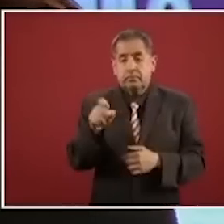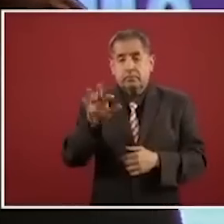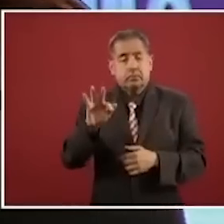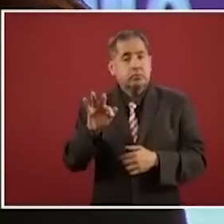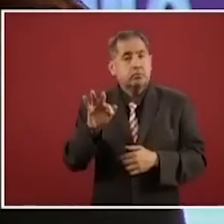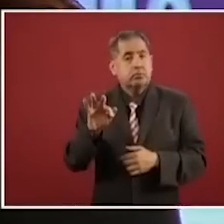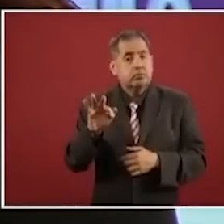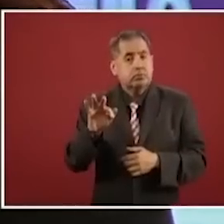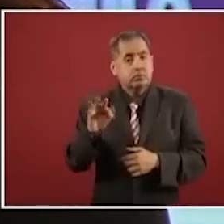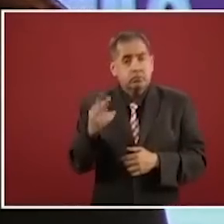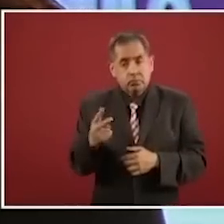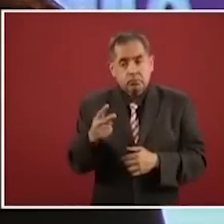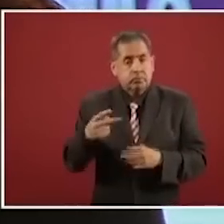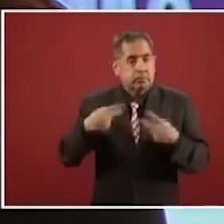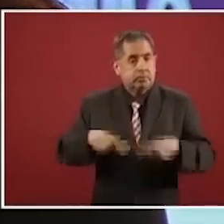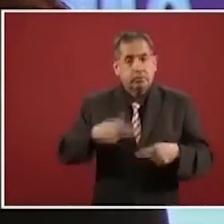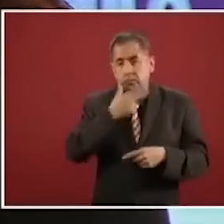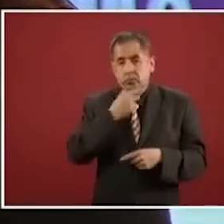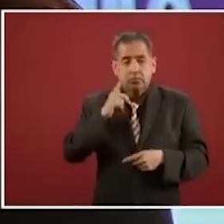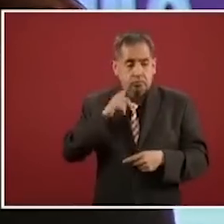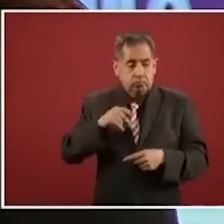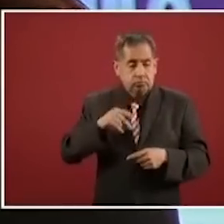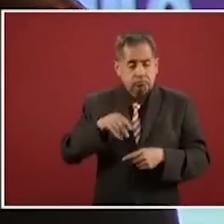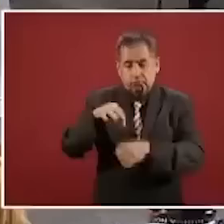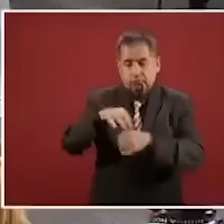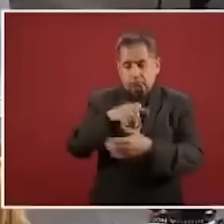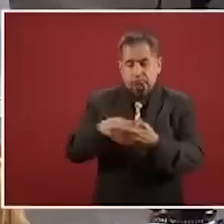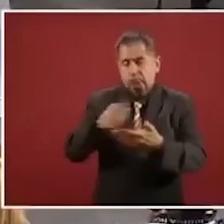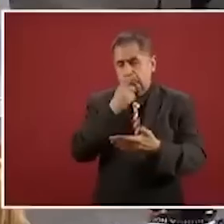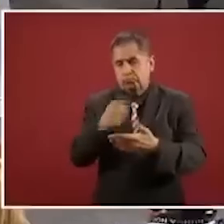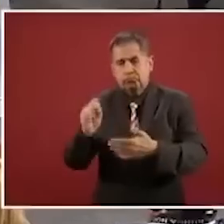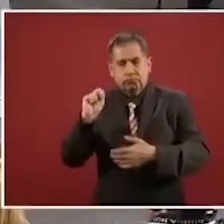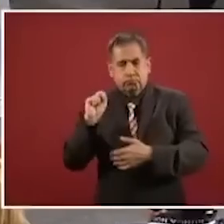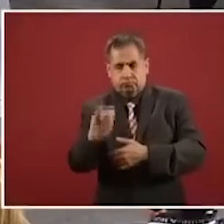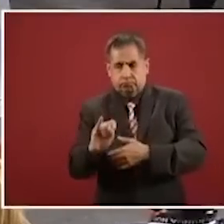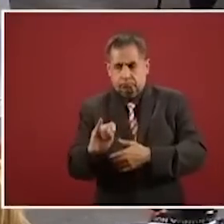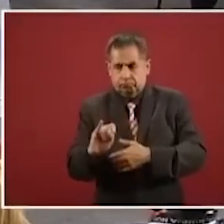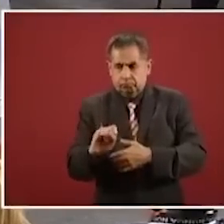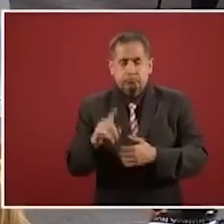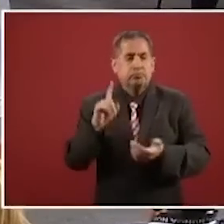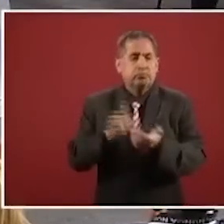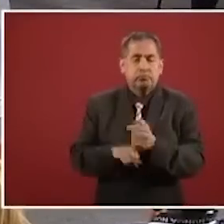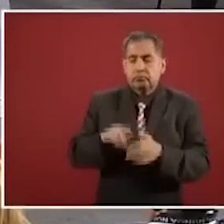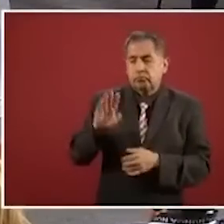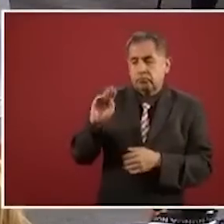93.142 mexicanos votaron por el sí, esto es el